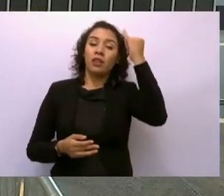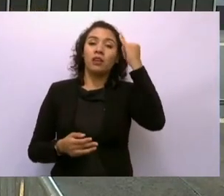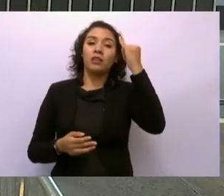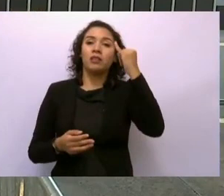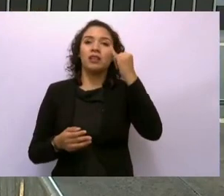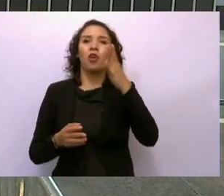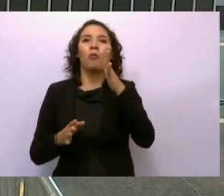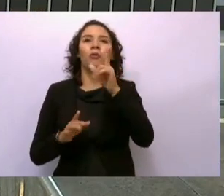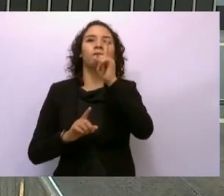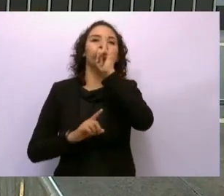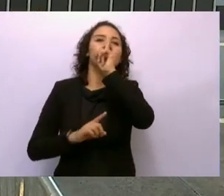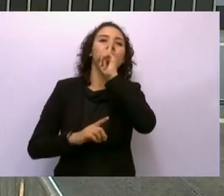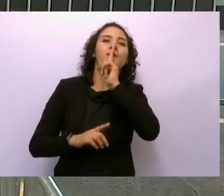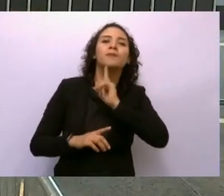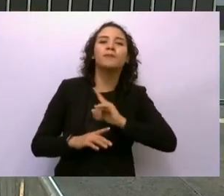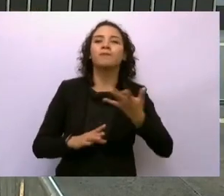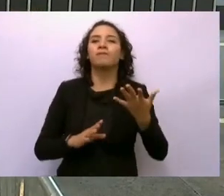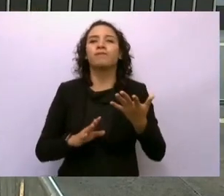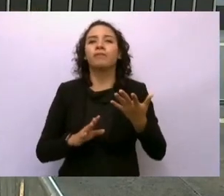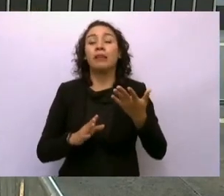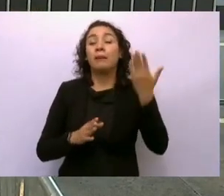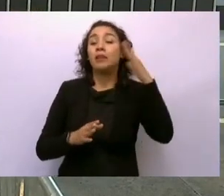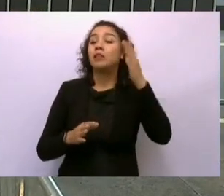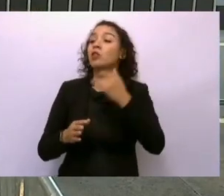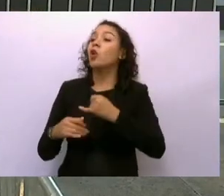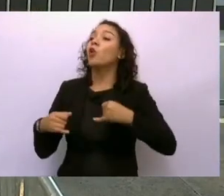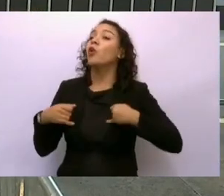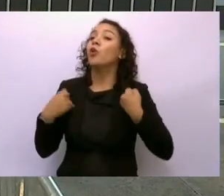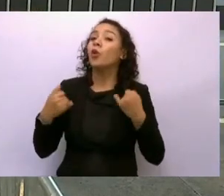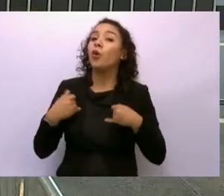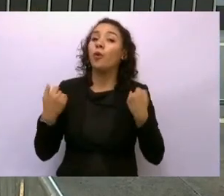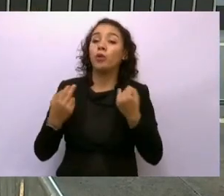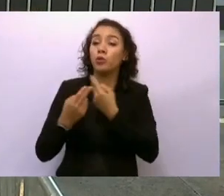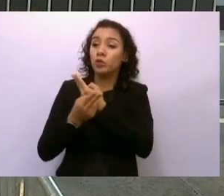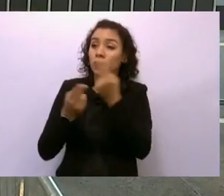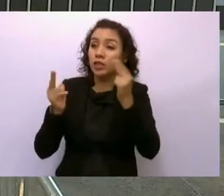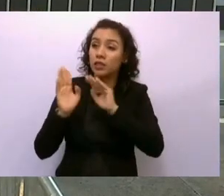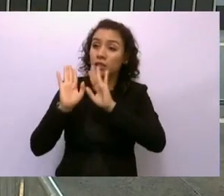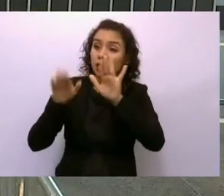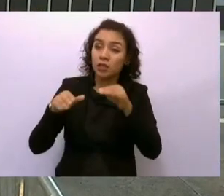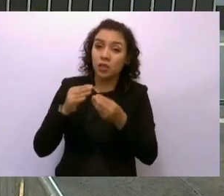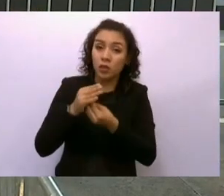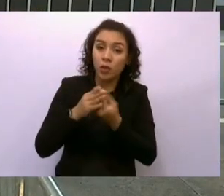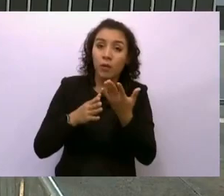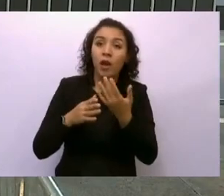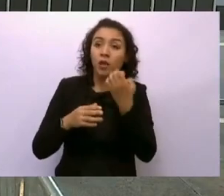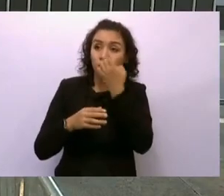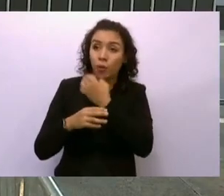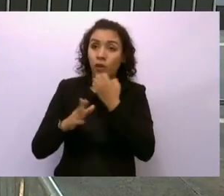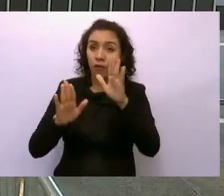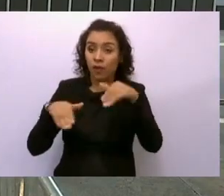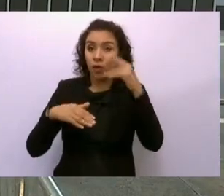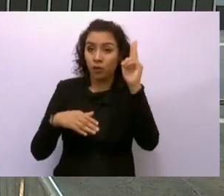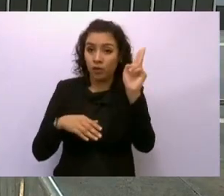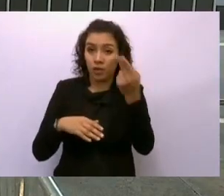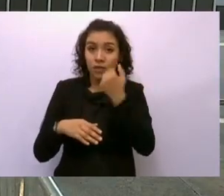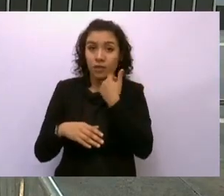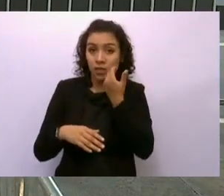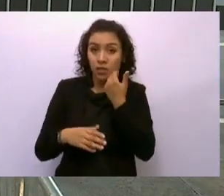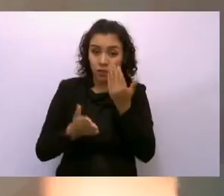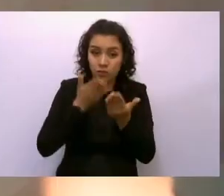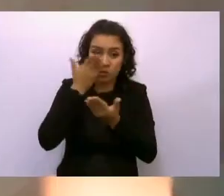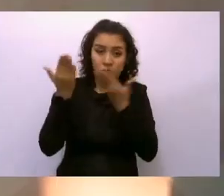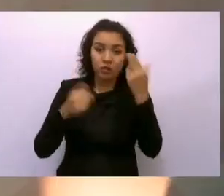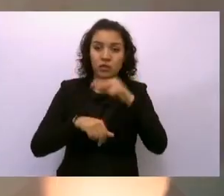la mentira de que los jóvenes que querían ingresar a las universidades públicas a estudiar medicina